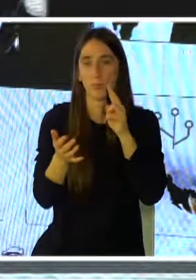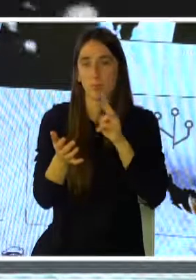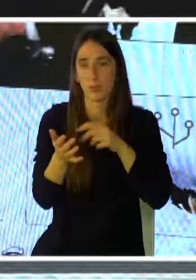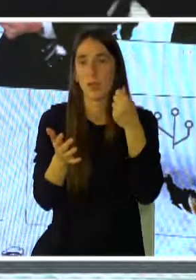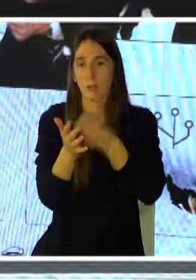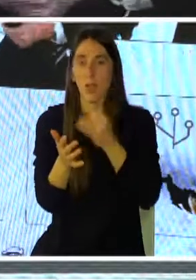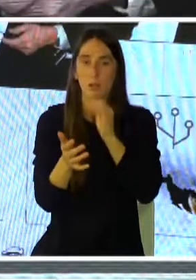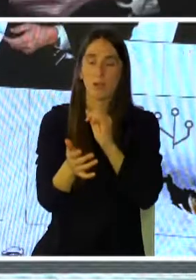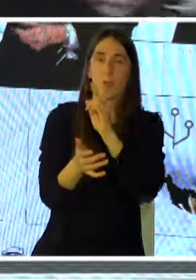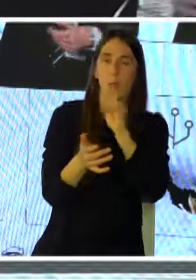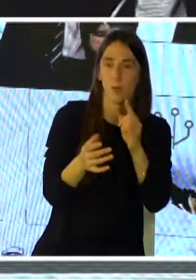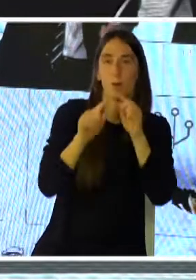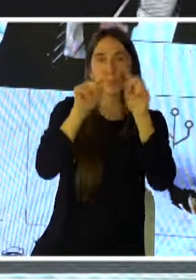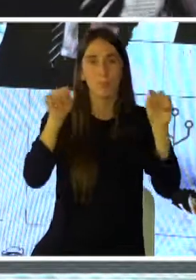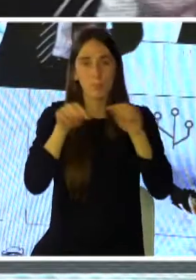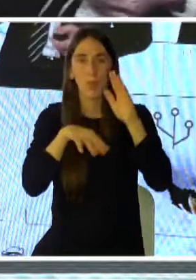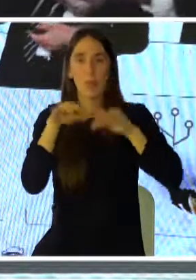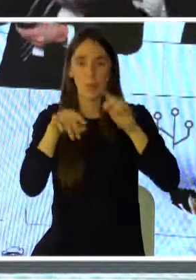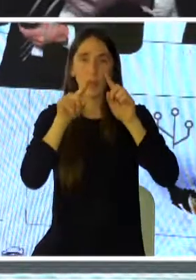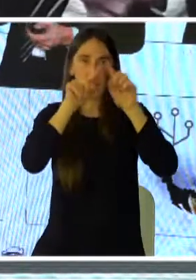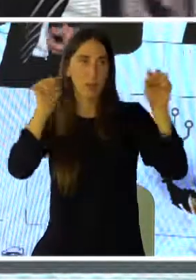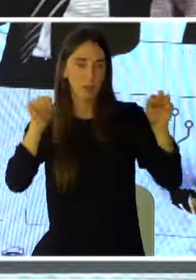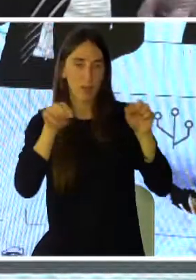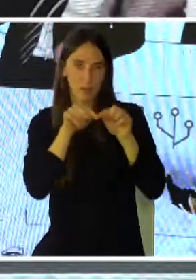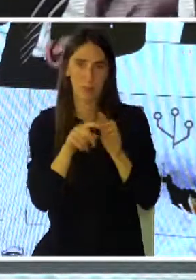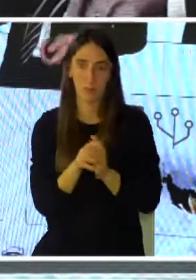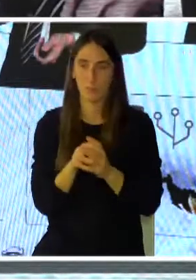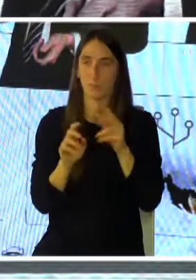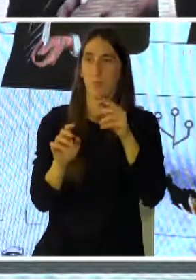más ni menos de lo que está previsto en la normativa.